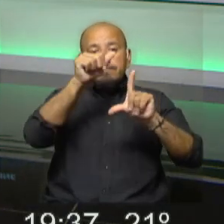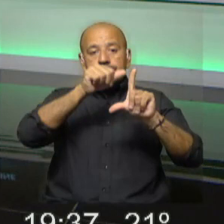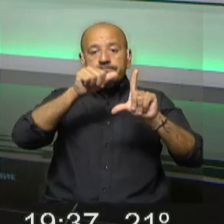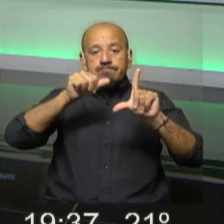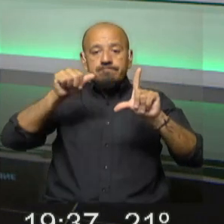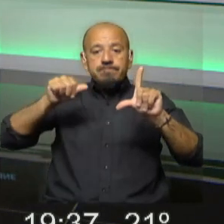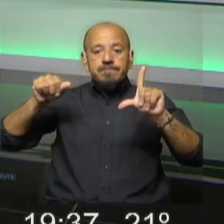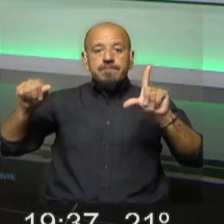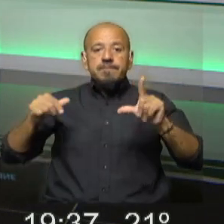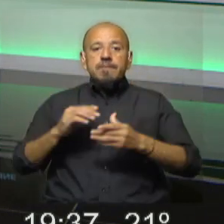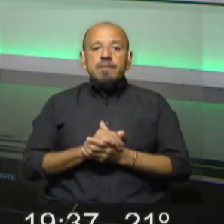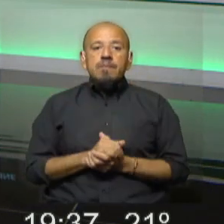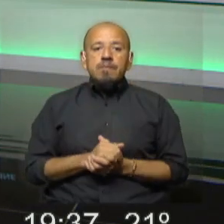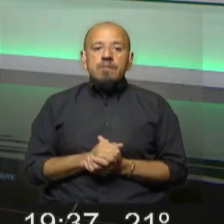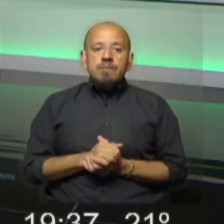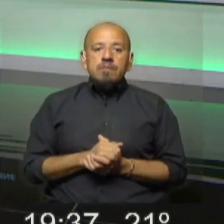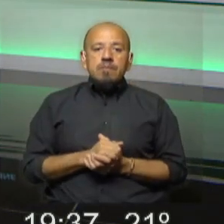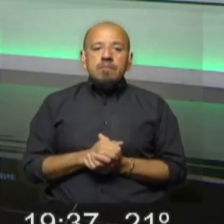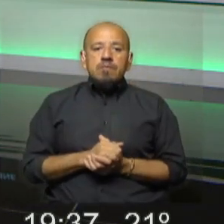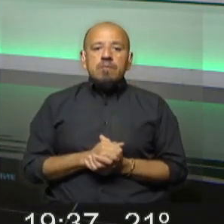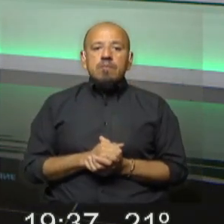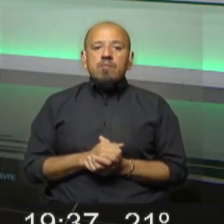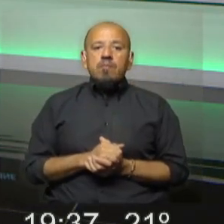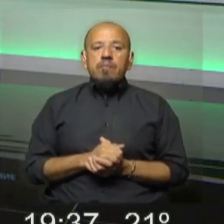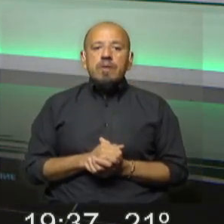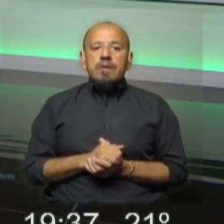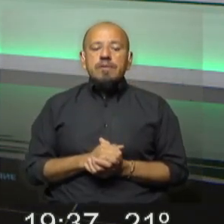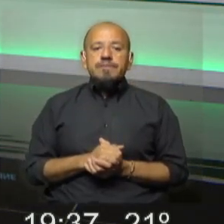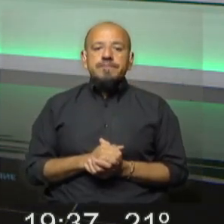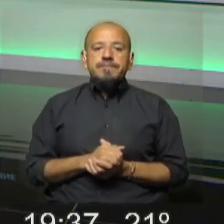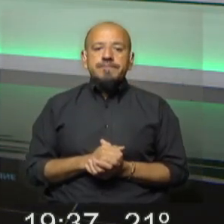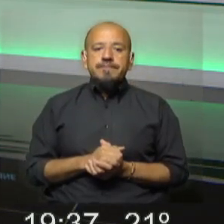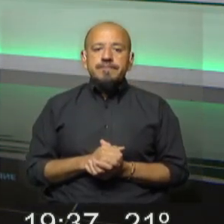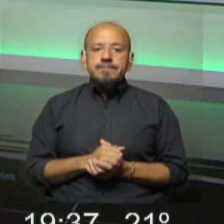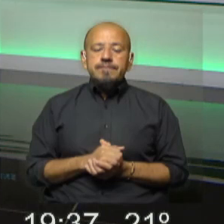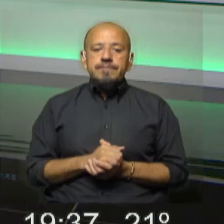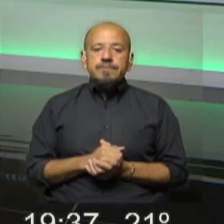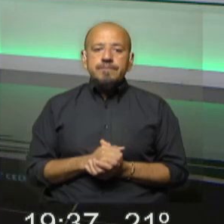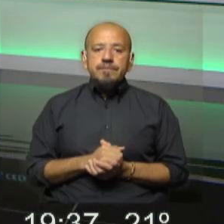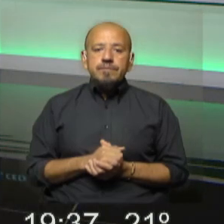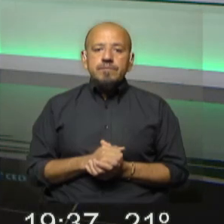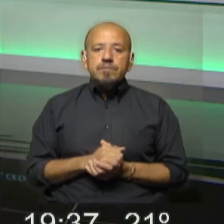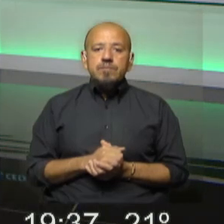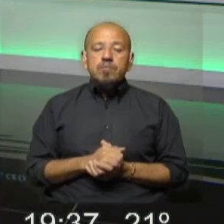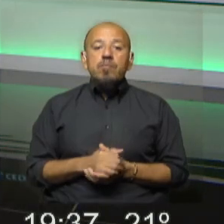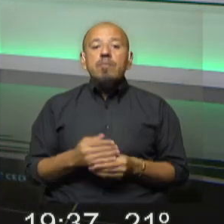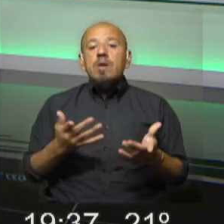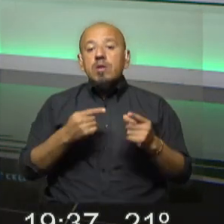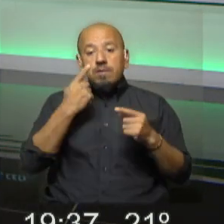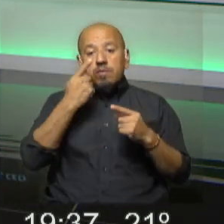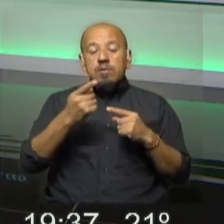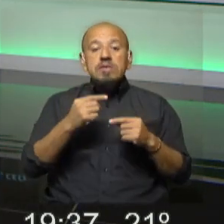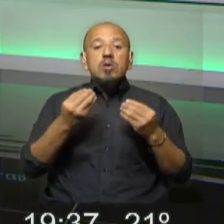evolución en la gráfica. Bien. ¿Sí? Así que si ahora pasamos una placa más, ¿sí? Nos vamos a meter en